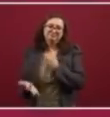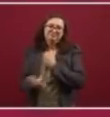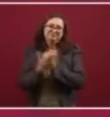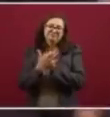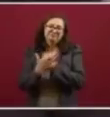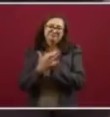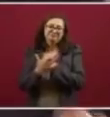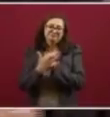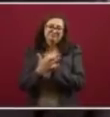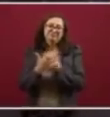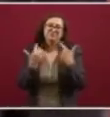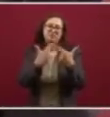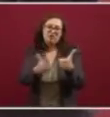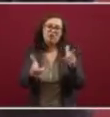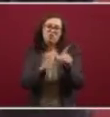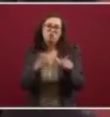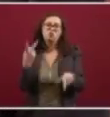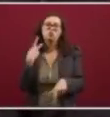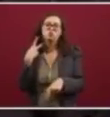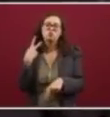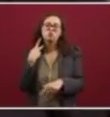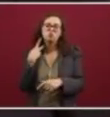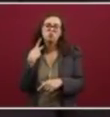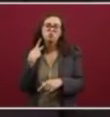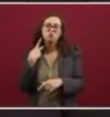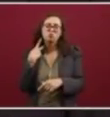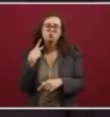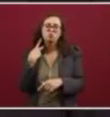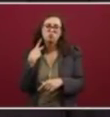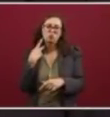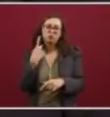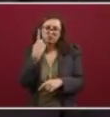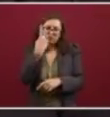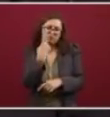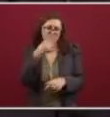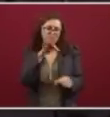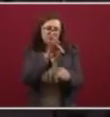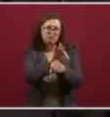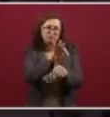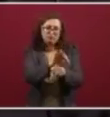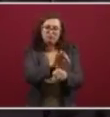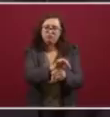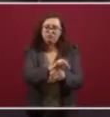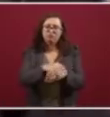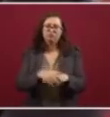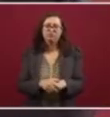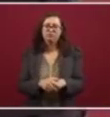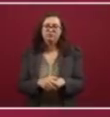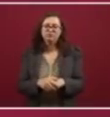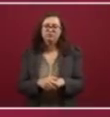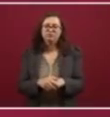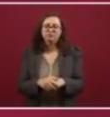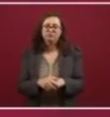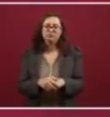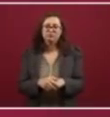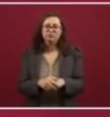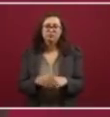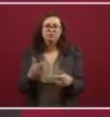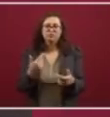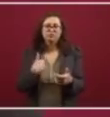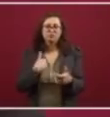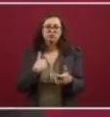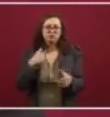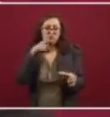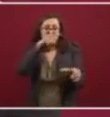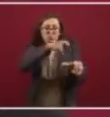y que va a favorecer a un partido, al partido al que yo pertenezco,